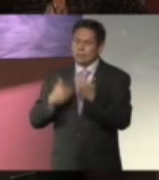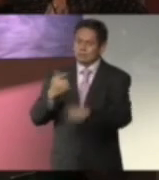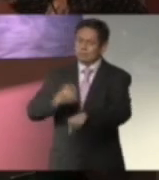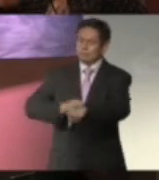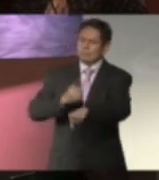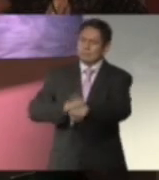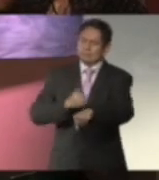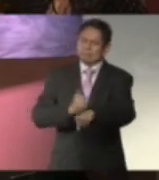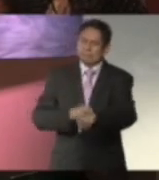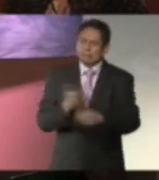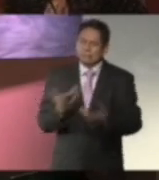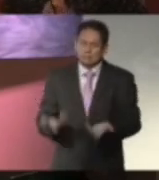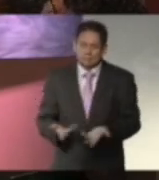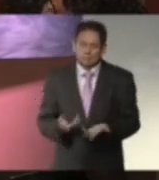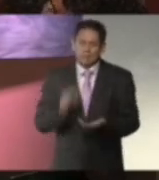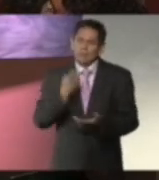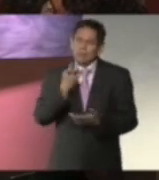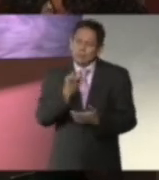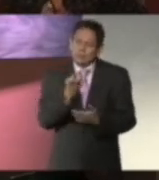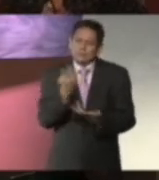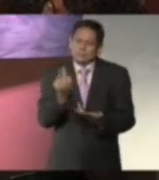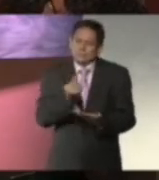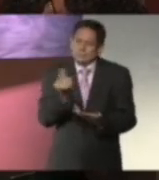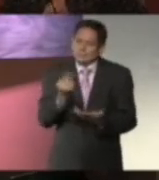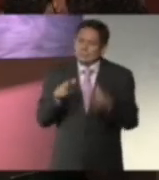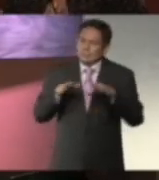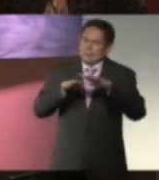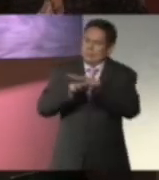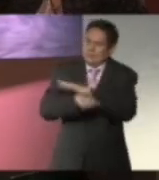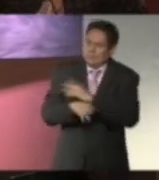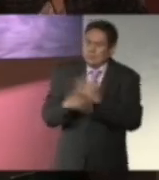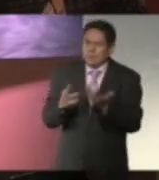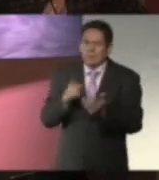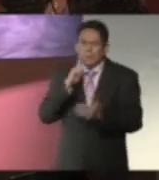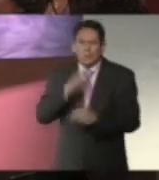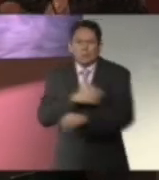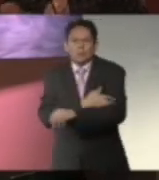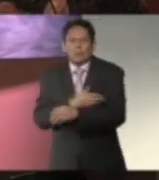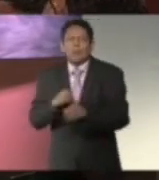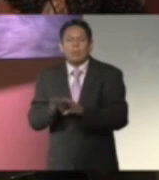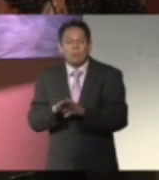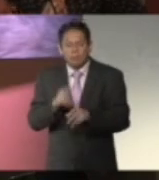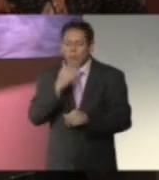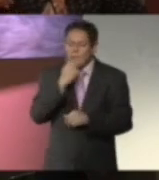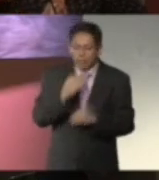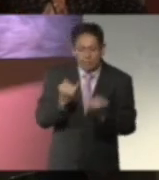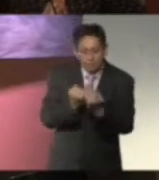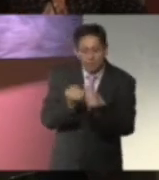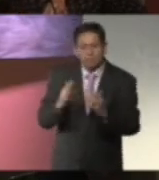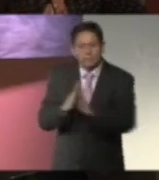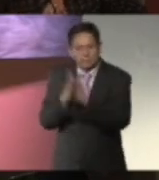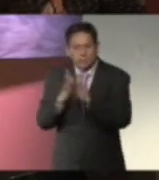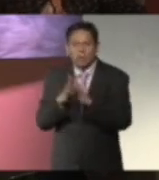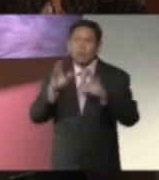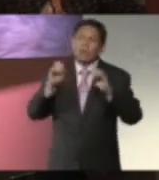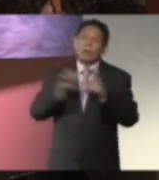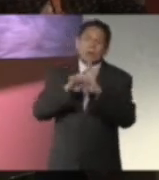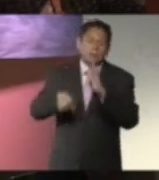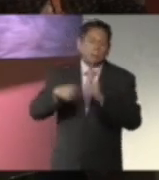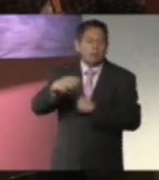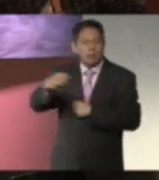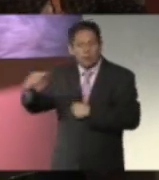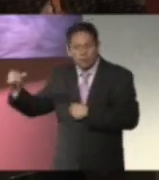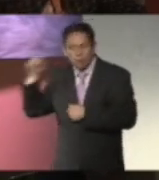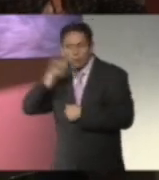incluso, ¿sí? Y creo que desde ahí también se tiene que dar otro proceso de empoderamiento, desde la propiedad, por supuesto, de la tierra, desde